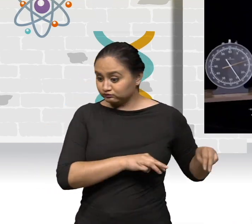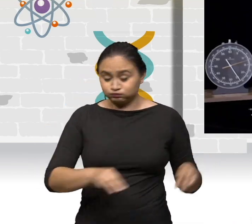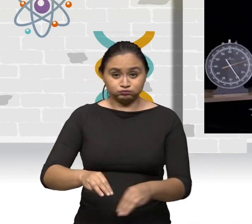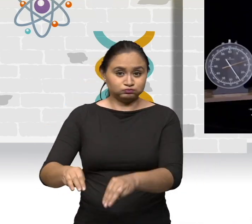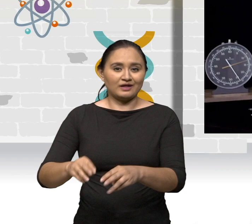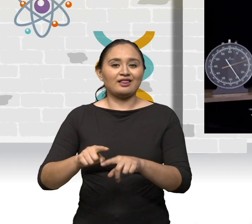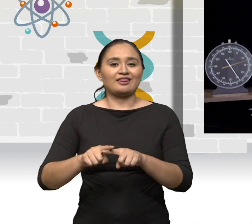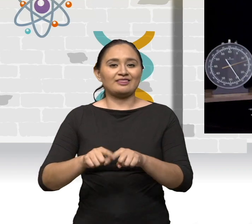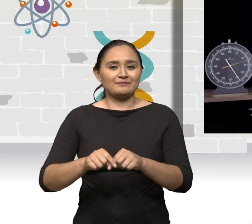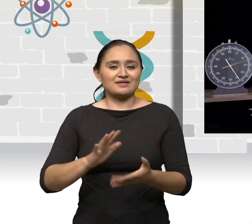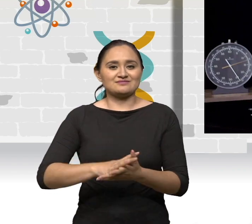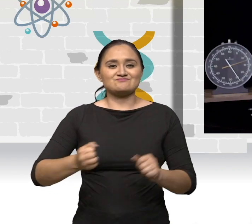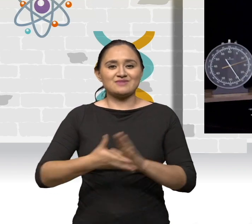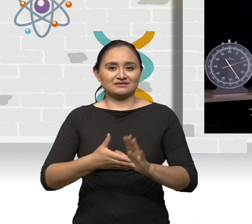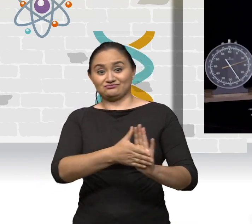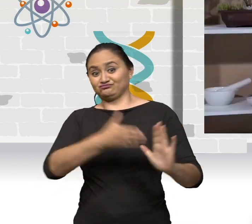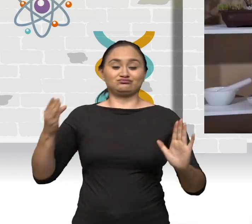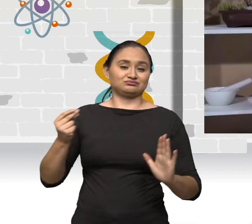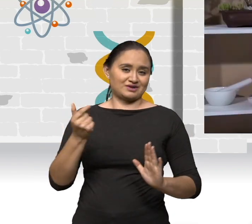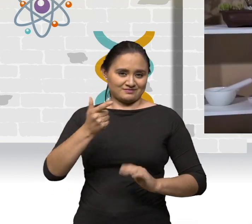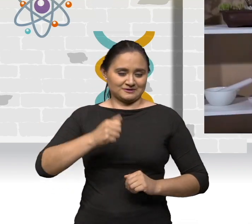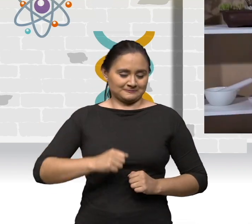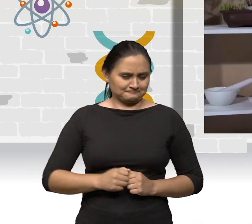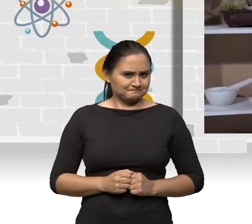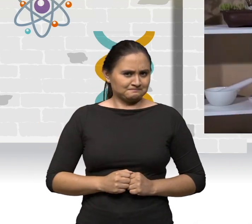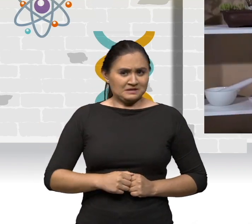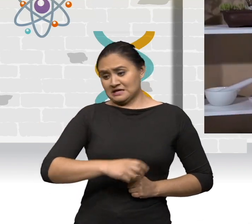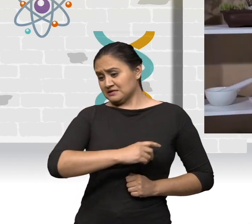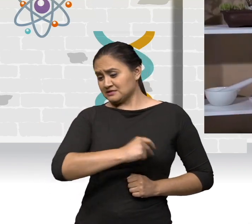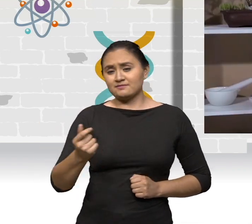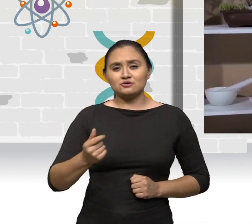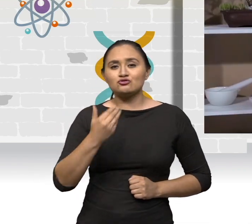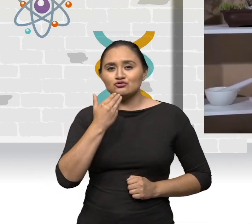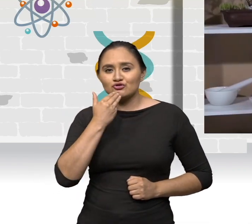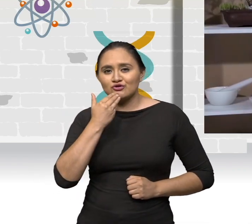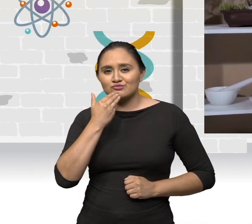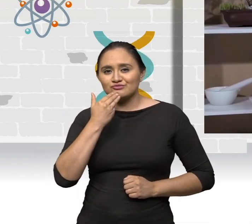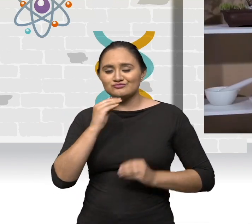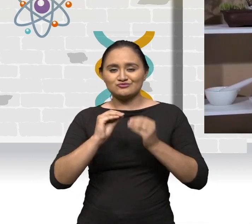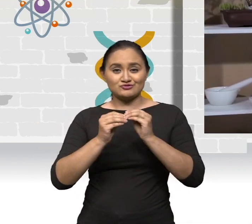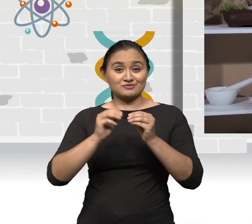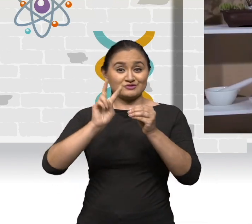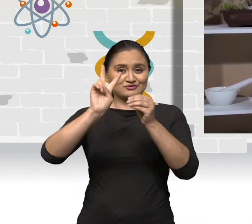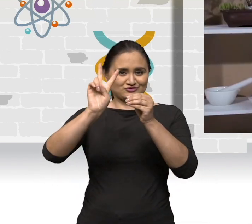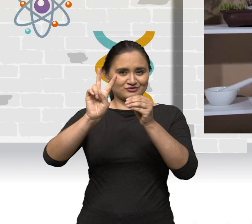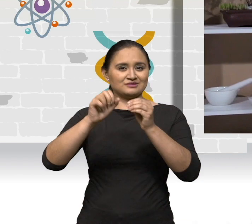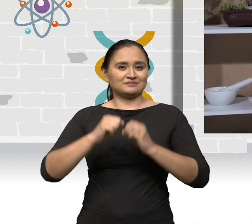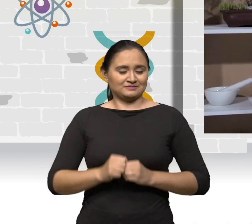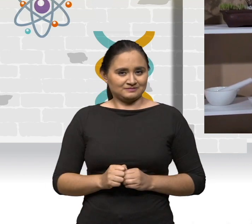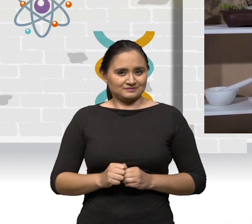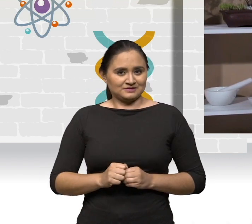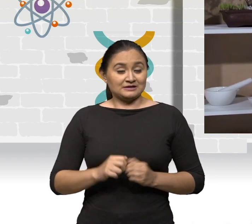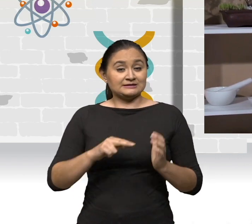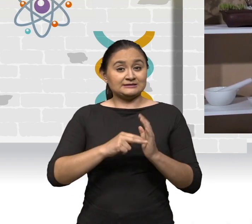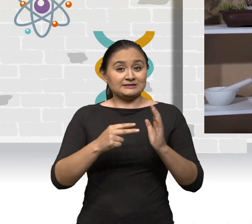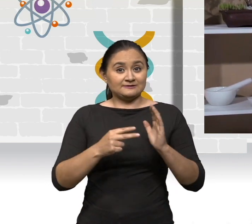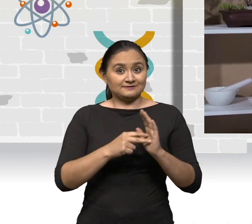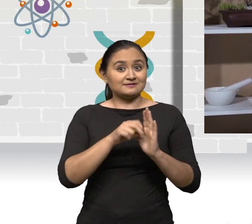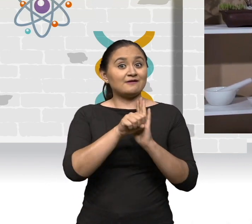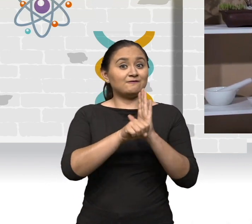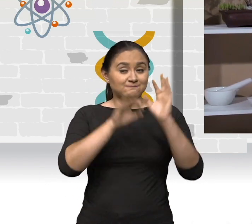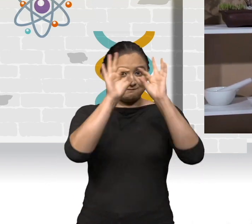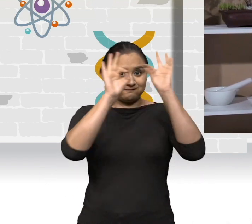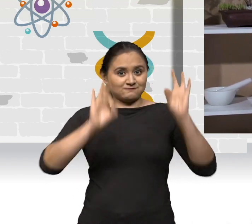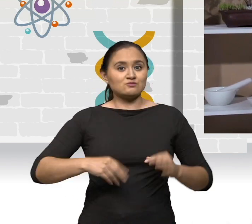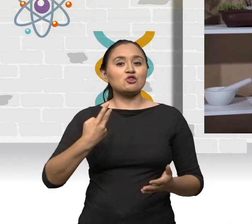objeto depende de su masa y de su rapidez. La rapidez está al cuadrado, de manera que si la rapidez de un objeto se